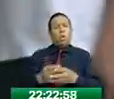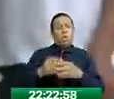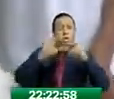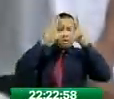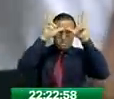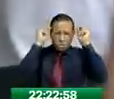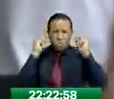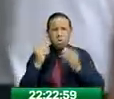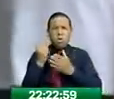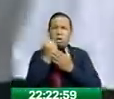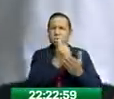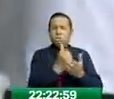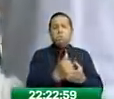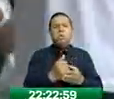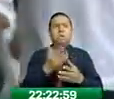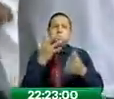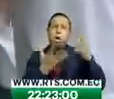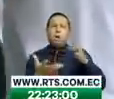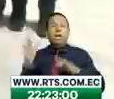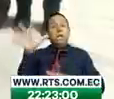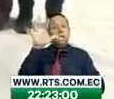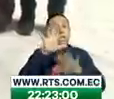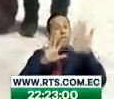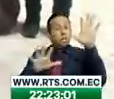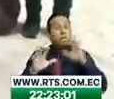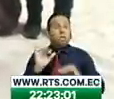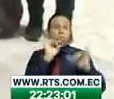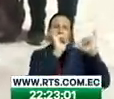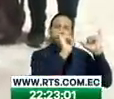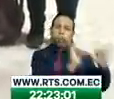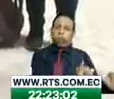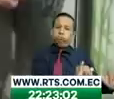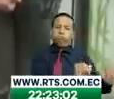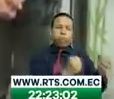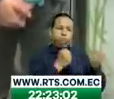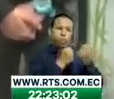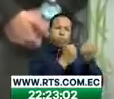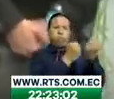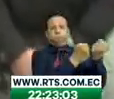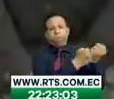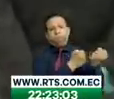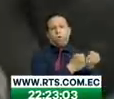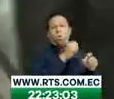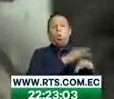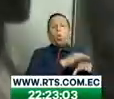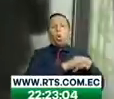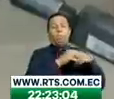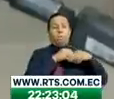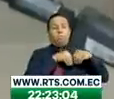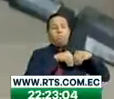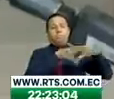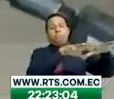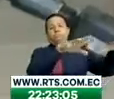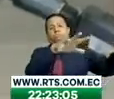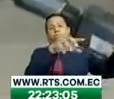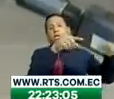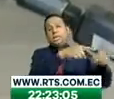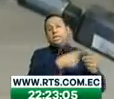auxiliares, estarán por un tiempo de 15 días. Días decisivos debido a la propagación del contagio. Hay